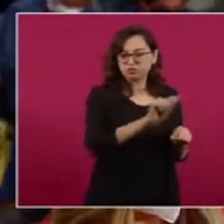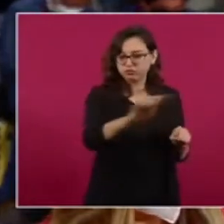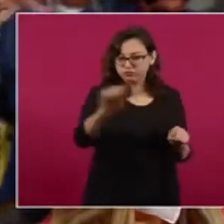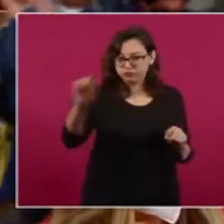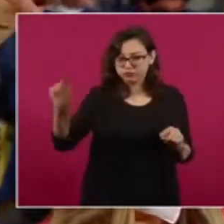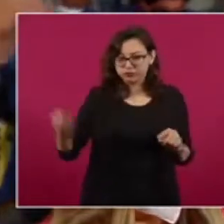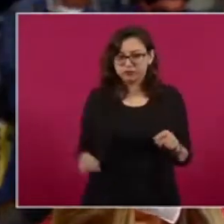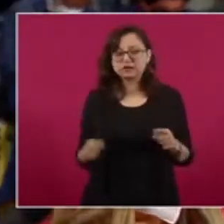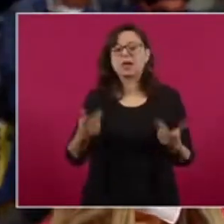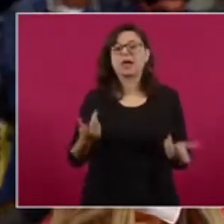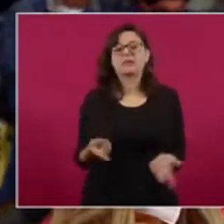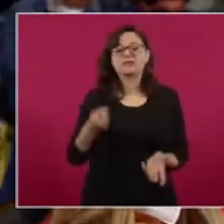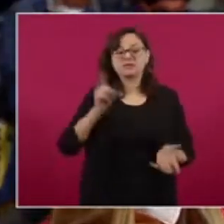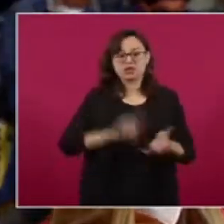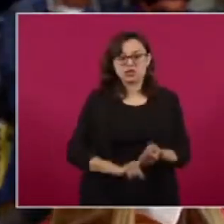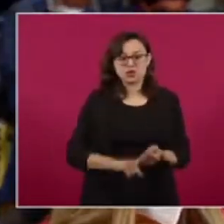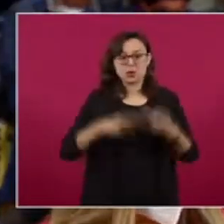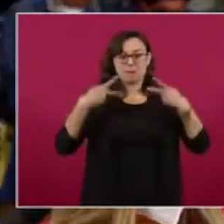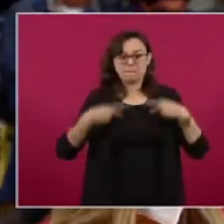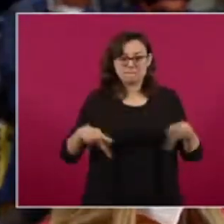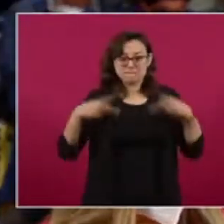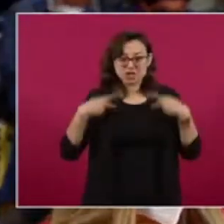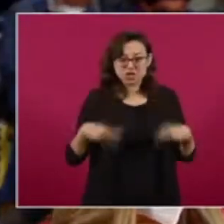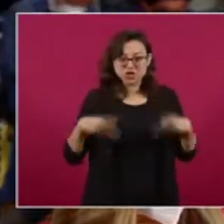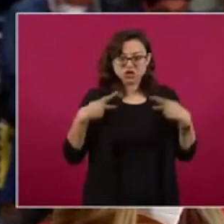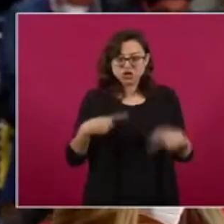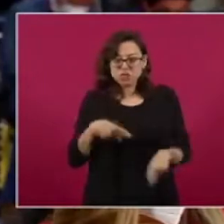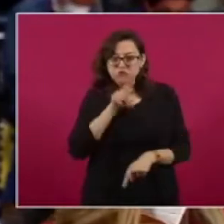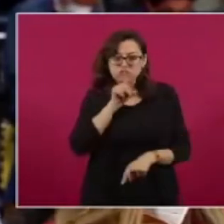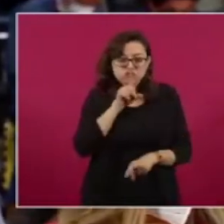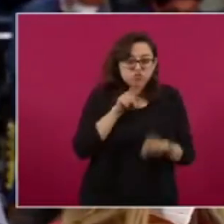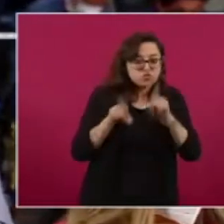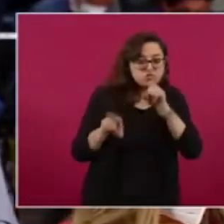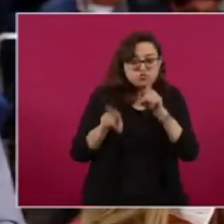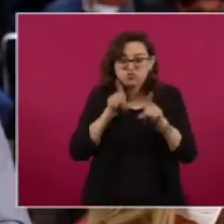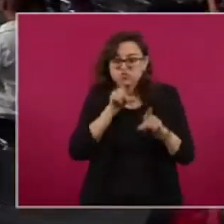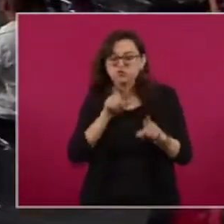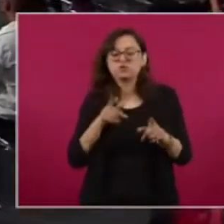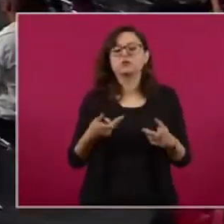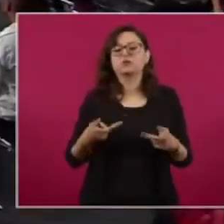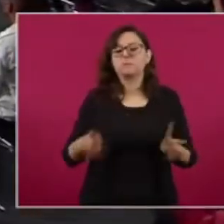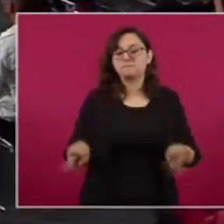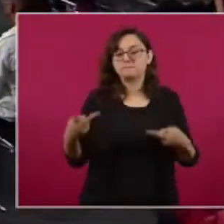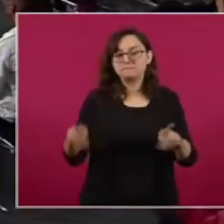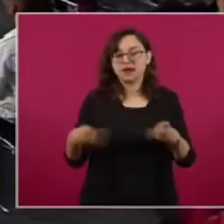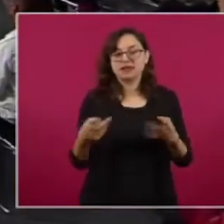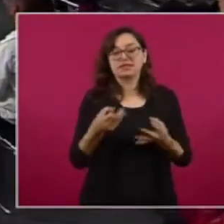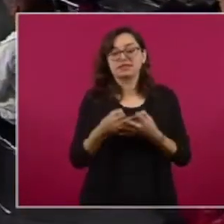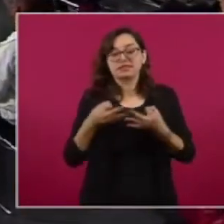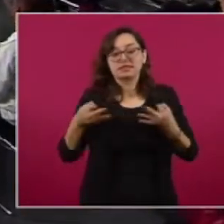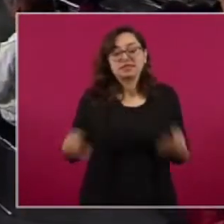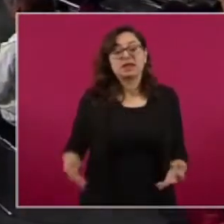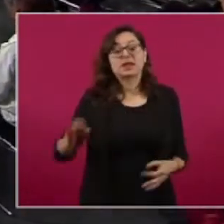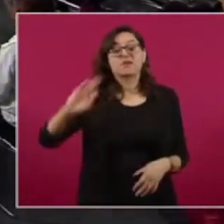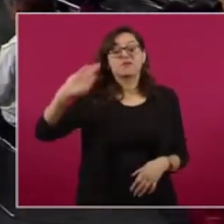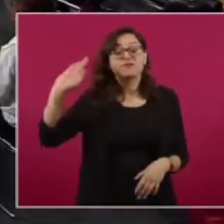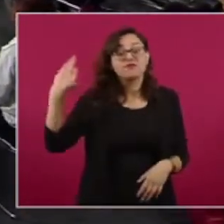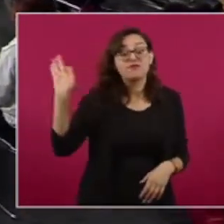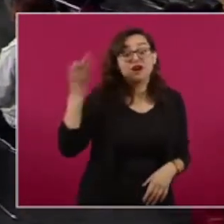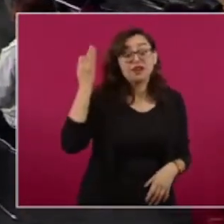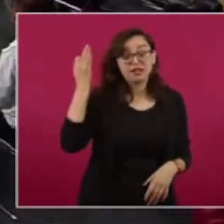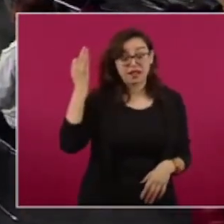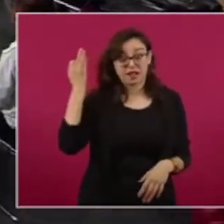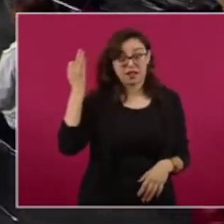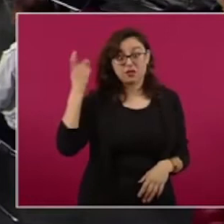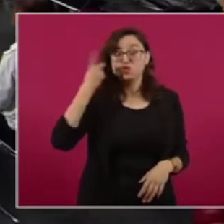trabajo sigiloso, vendiendo terrenos federales, y le voy a traer aquí las pruebas, presidente, donde, por ejemplo,